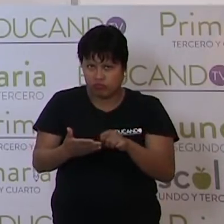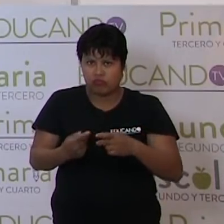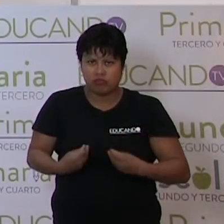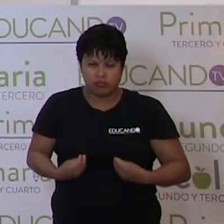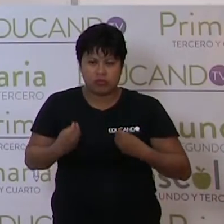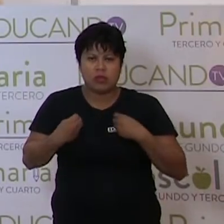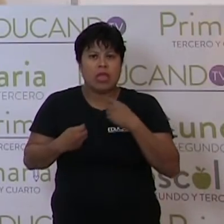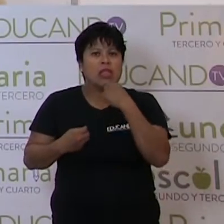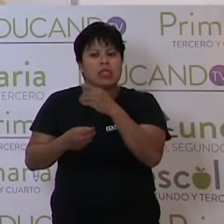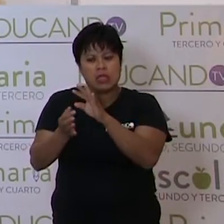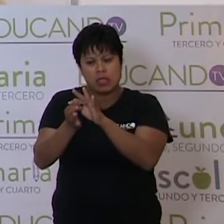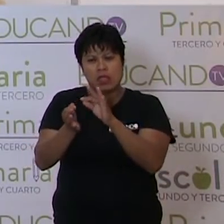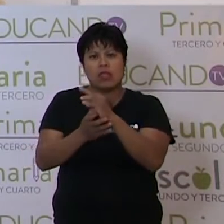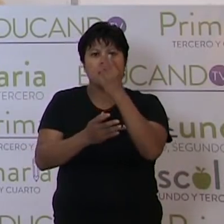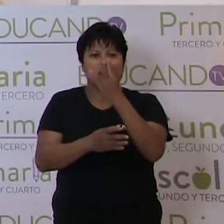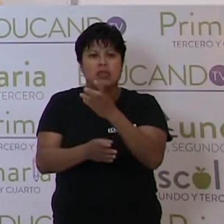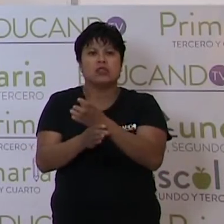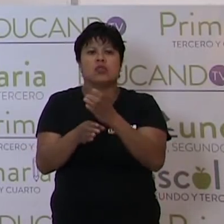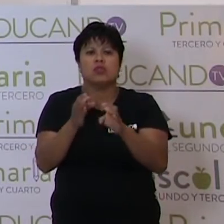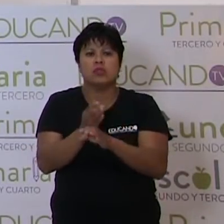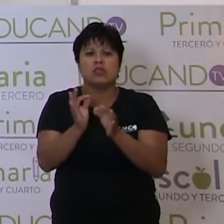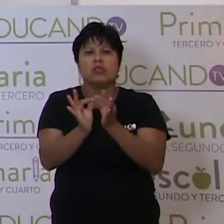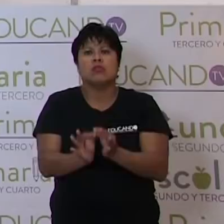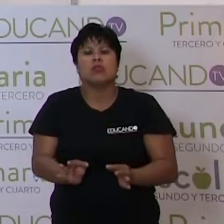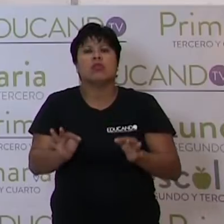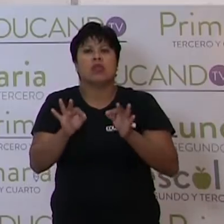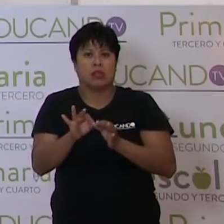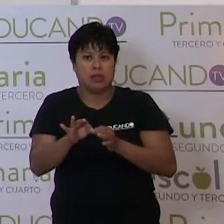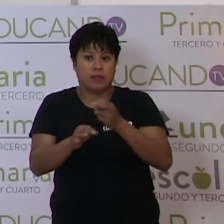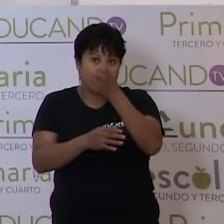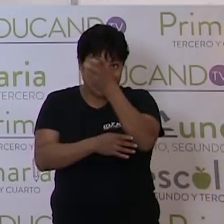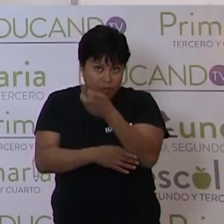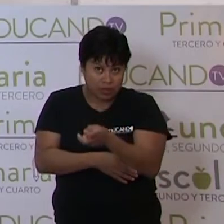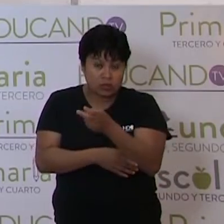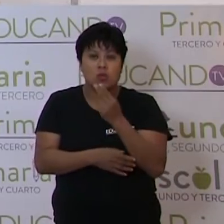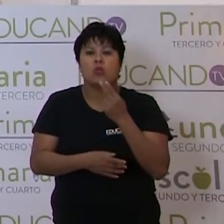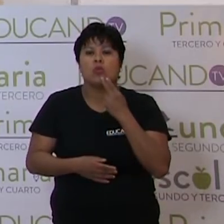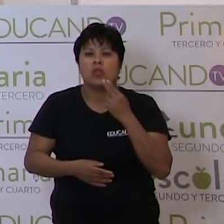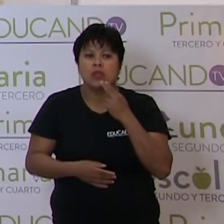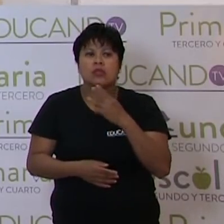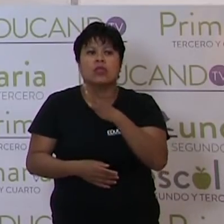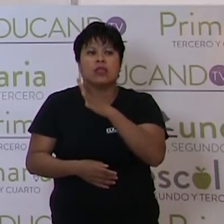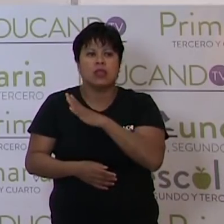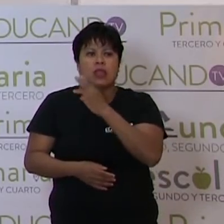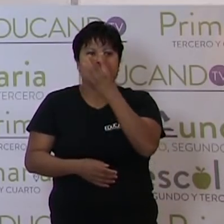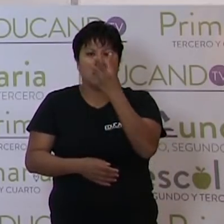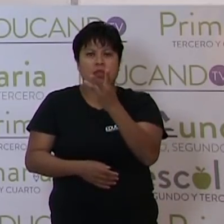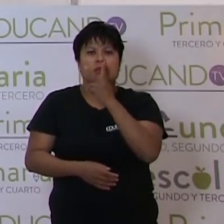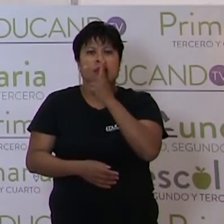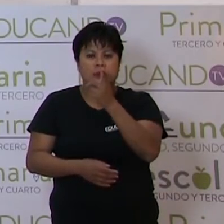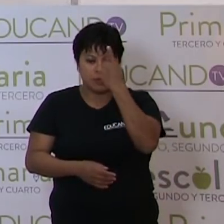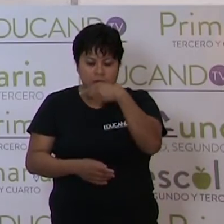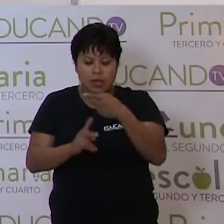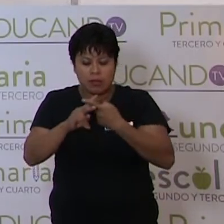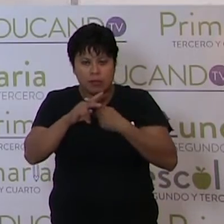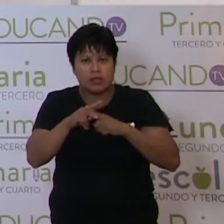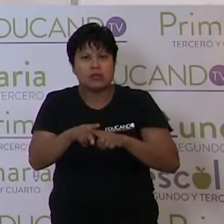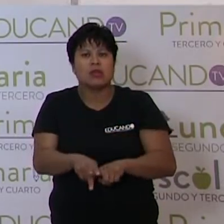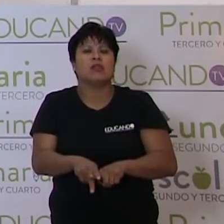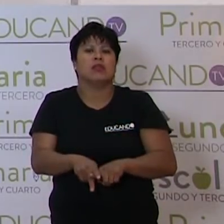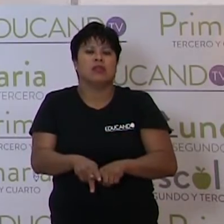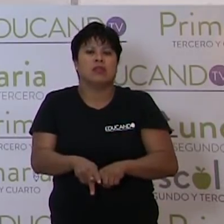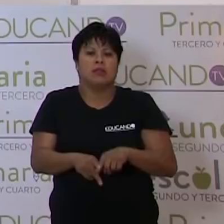cuenta tres cosas importantes. Y para eso utiliza tres palabras, para iniciar a